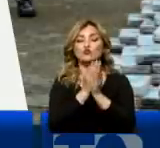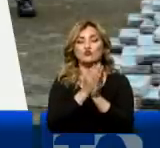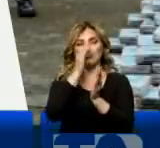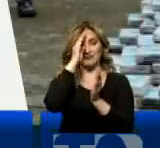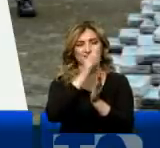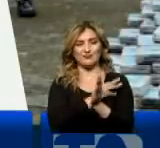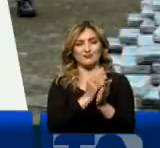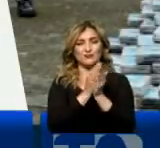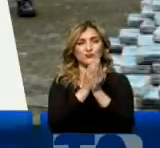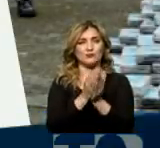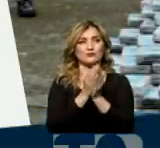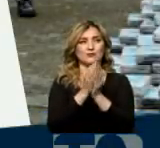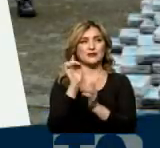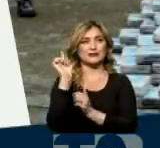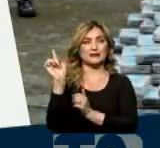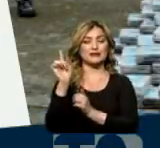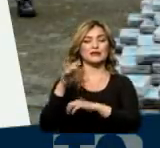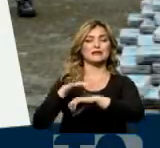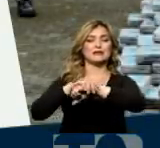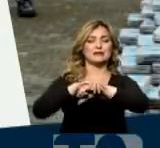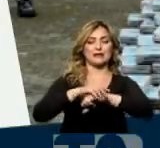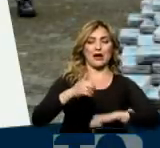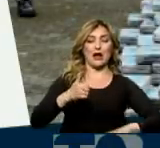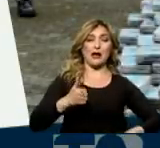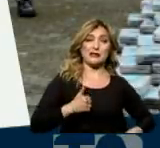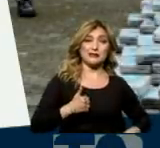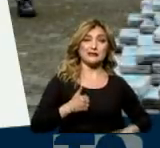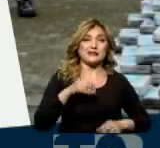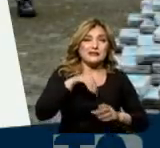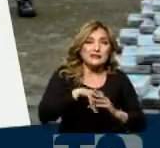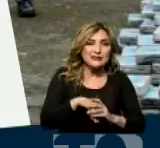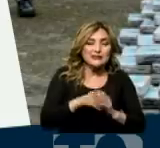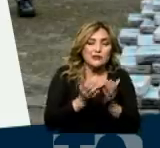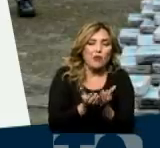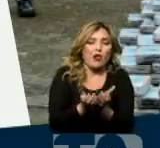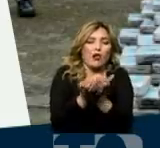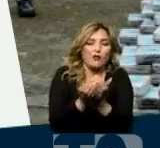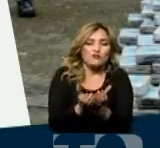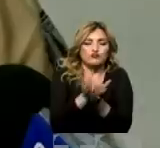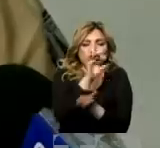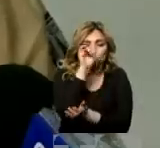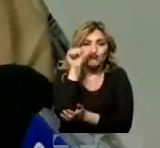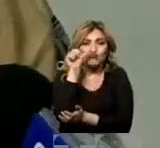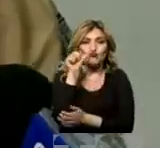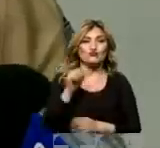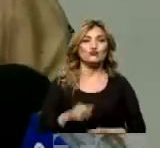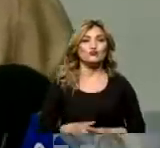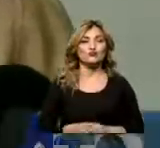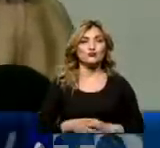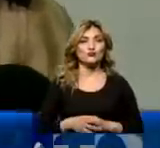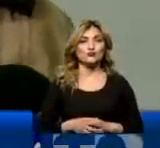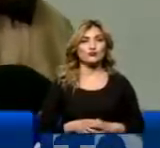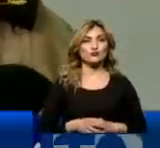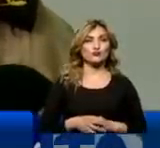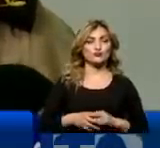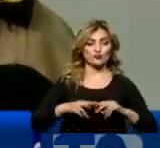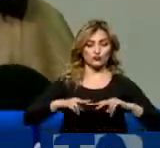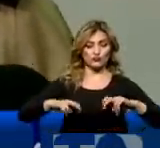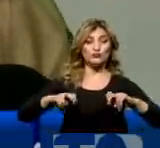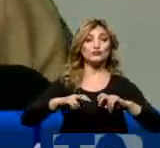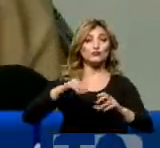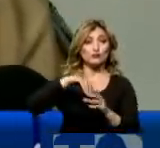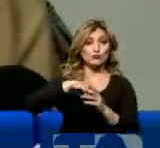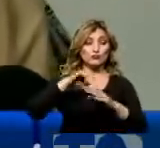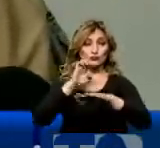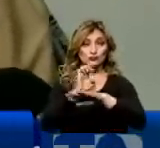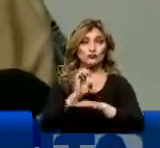del Cisne, que fue detenida en Canadá, llevaba en su interior 1 tonelada de alcaloide. La investigación que se realizó aquí en nuestro